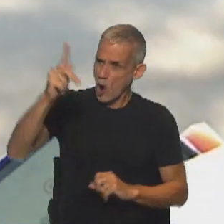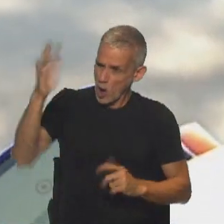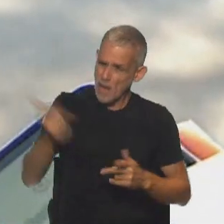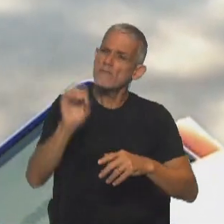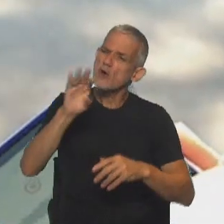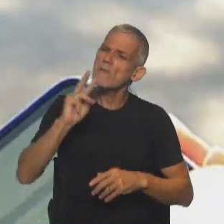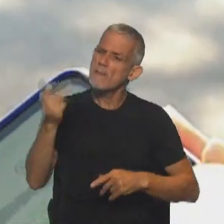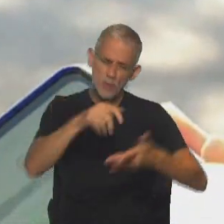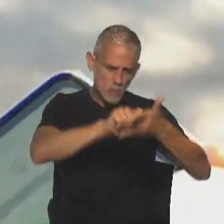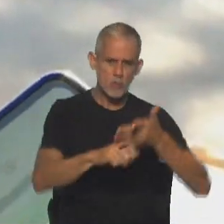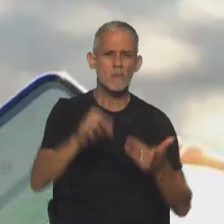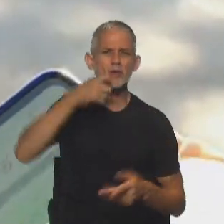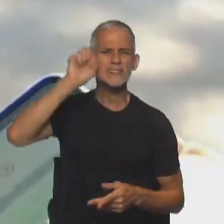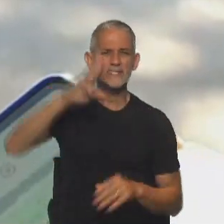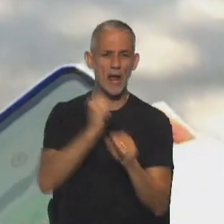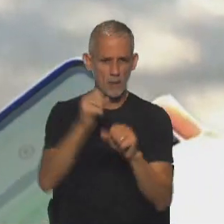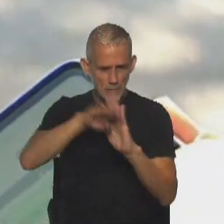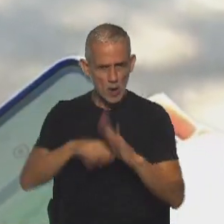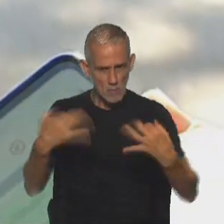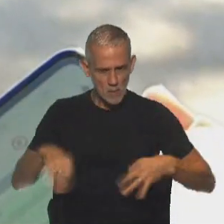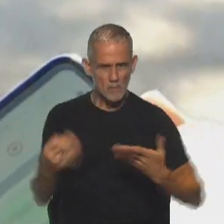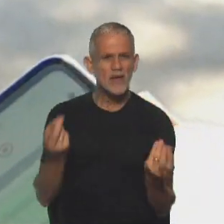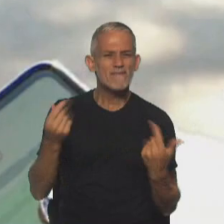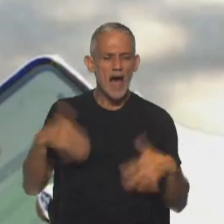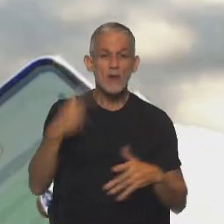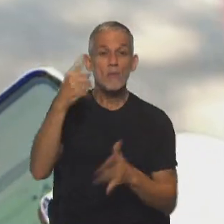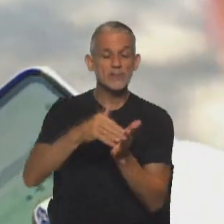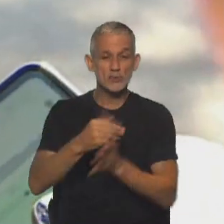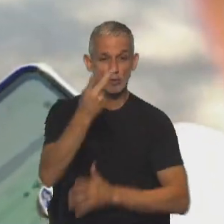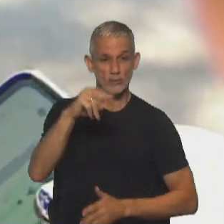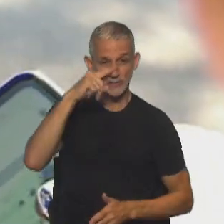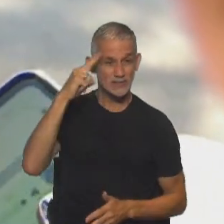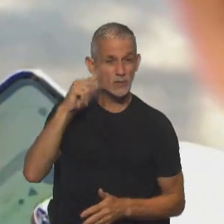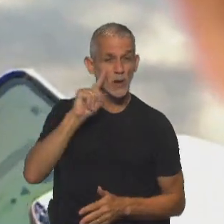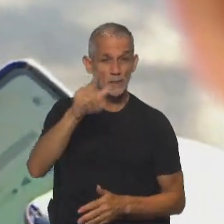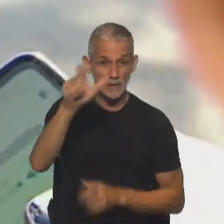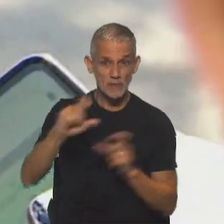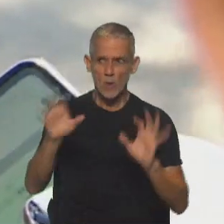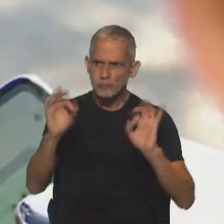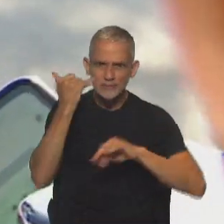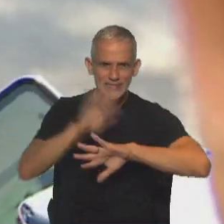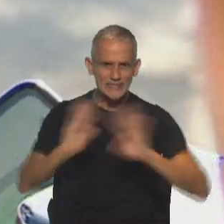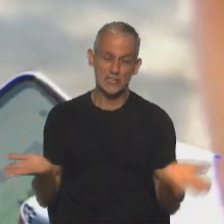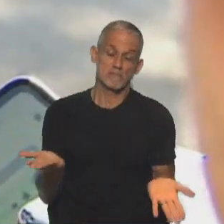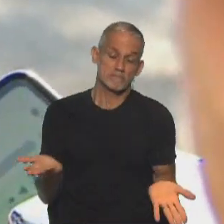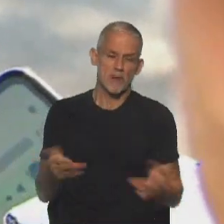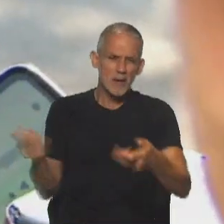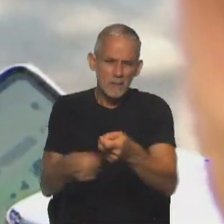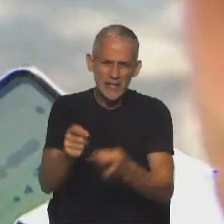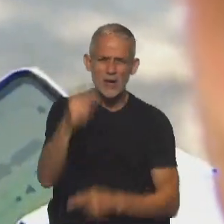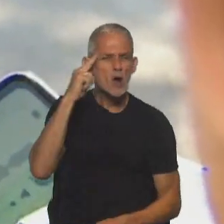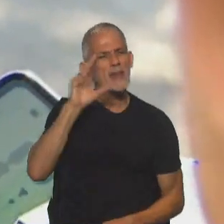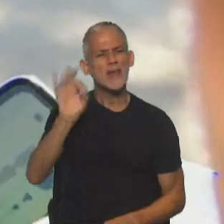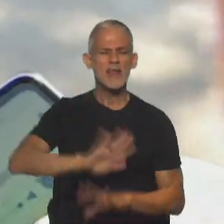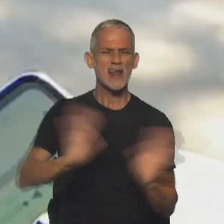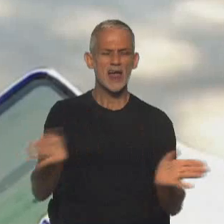certezas del programa más importante del Gobierno Nacional es validando los datos. 1.279.000 personas lo hicieron. Explíquenme ustedes por qué tan solo